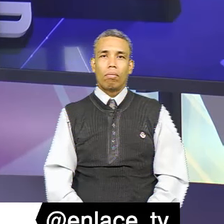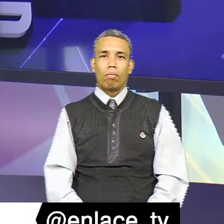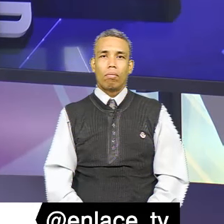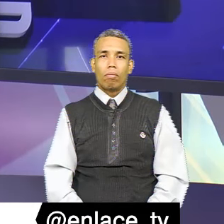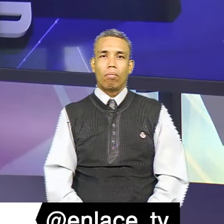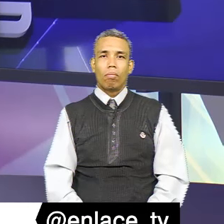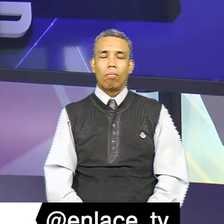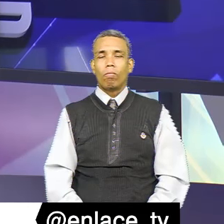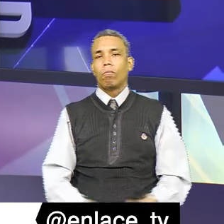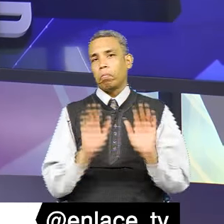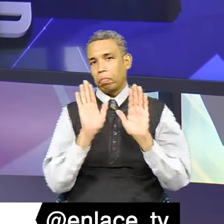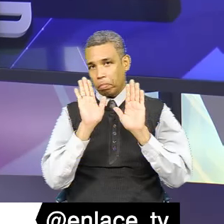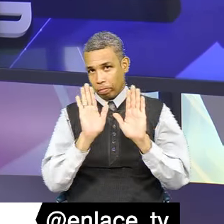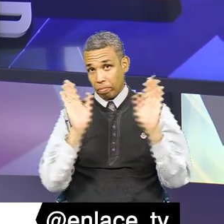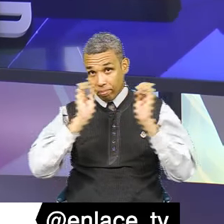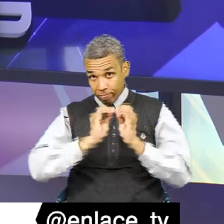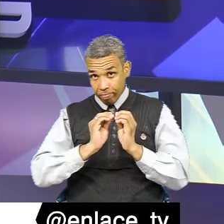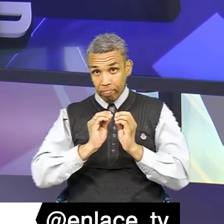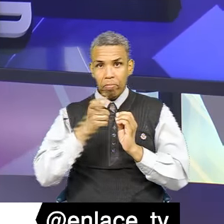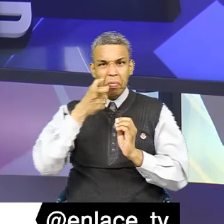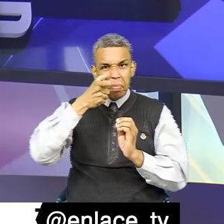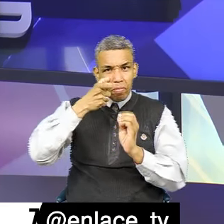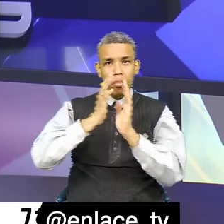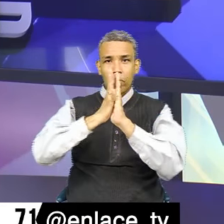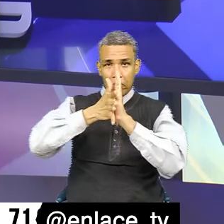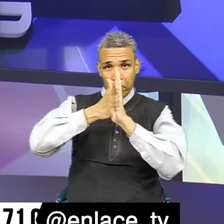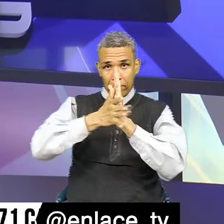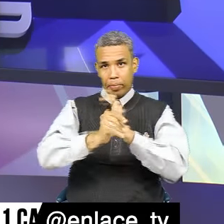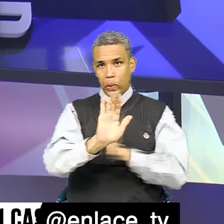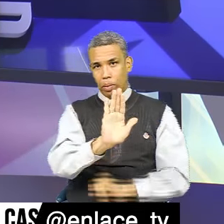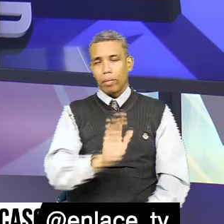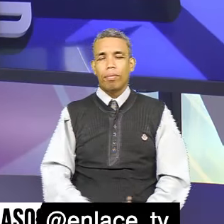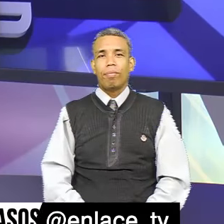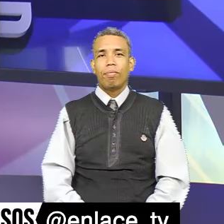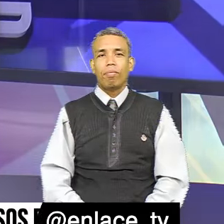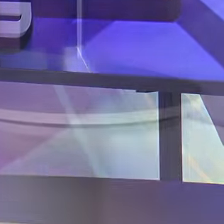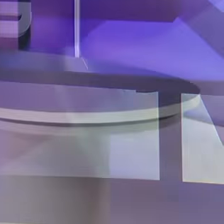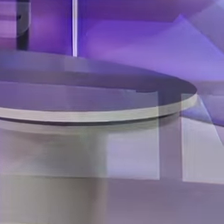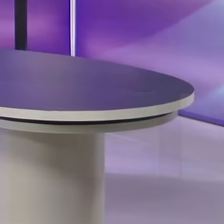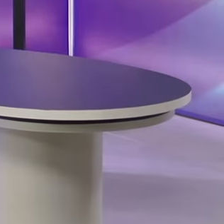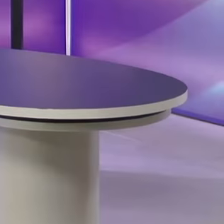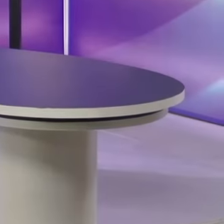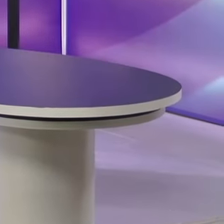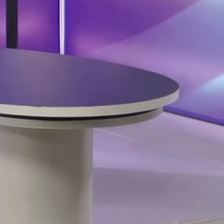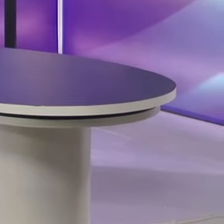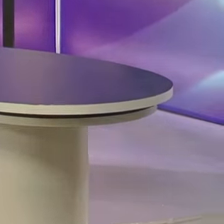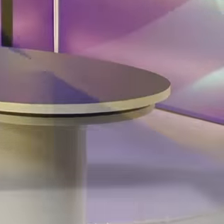Momento de hacer una pausa y al regresar información de cultura y entretenimiento en la mira.